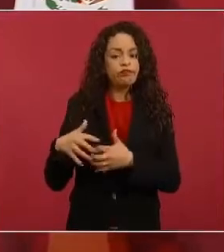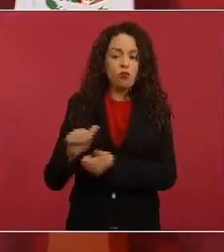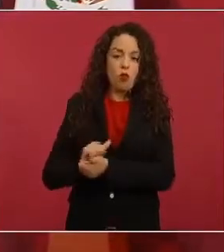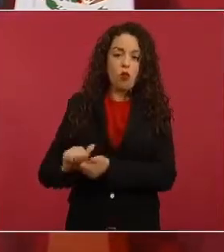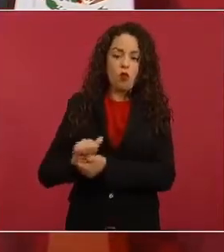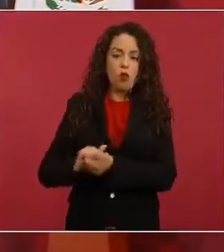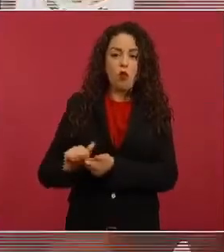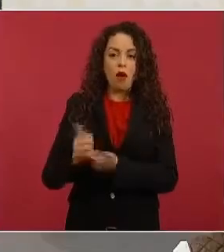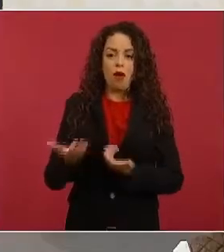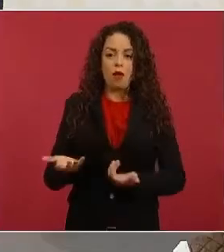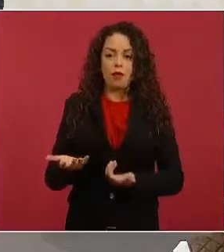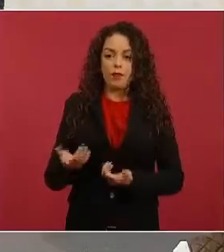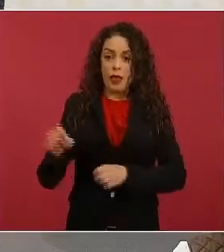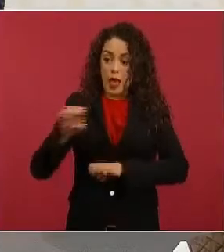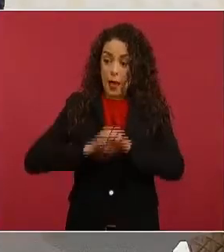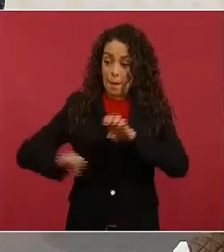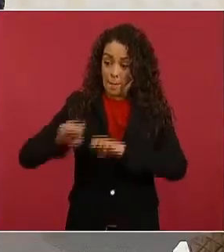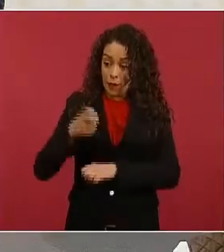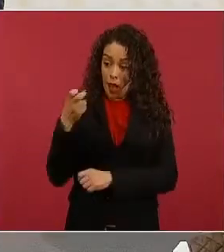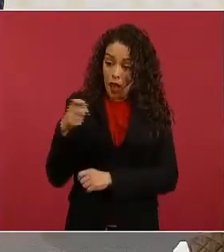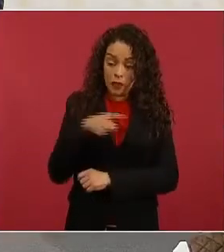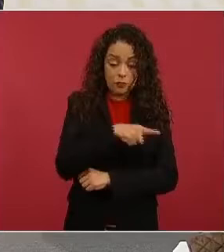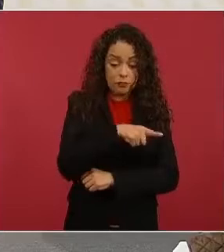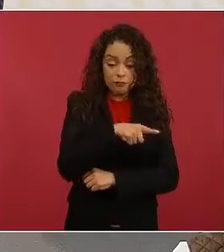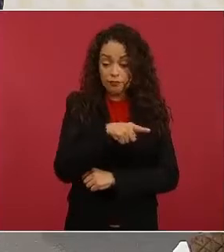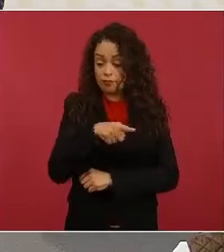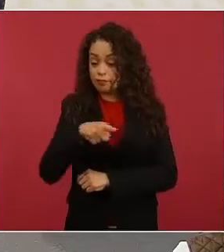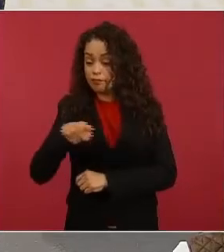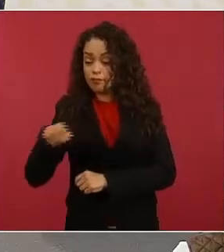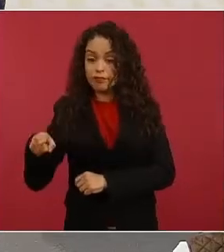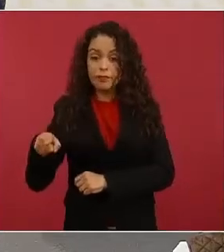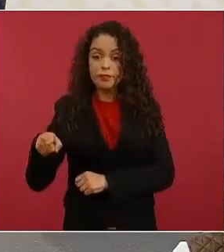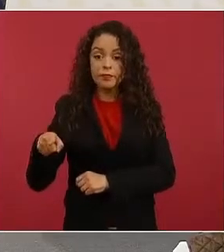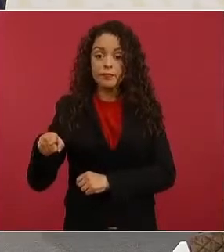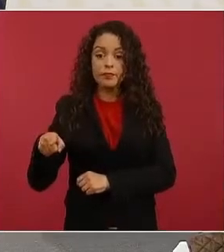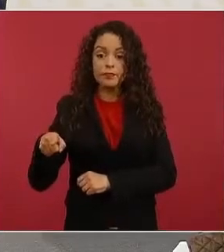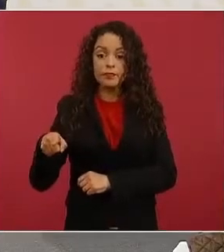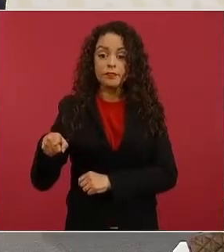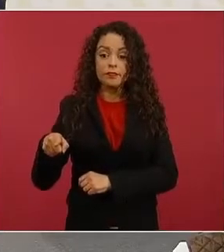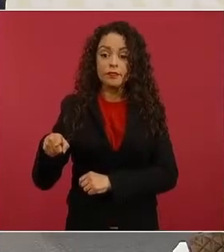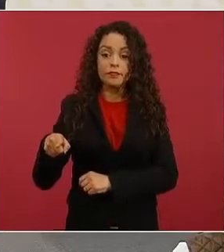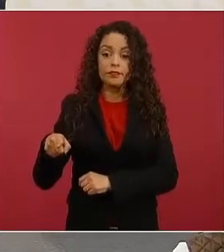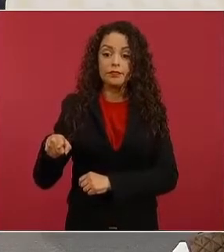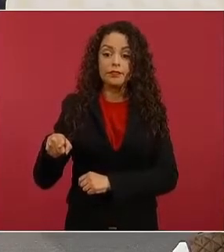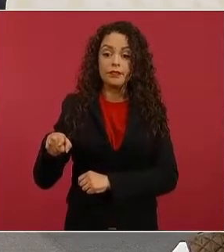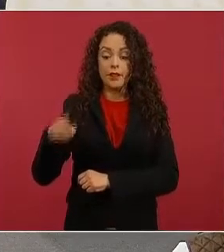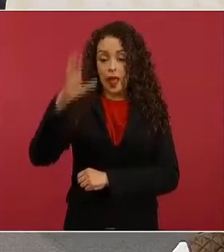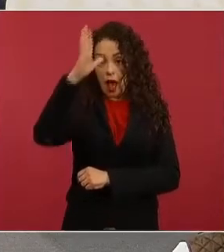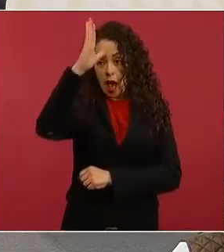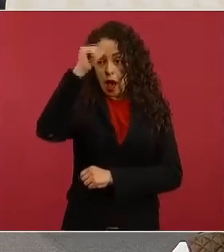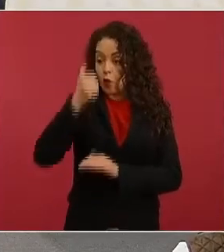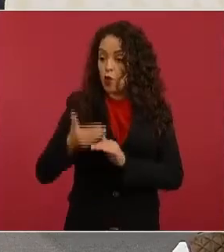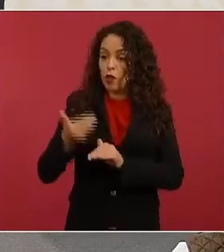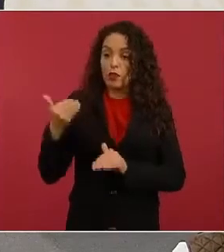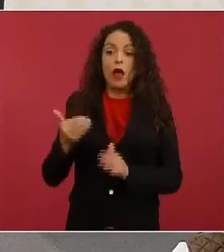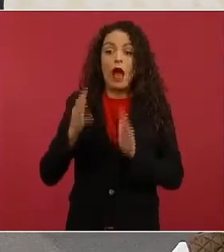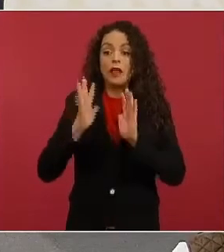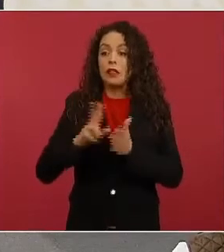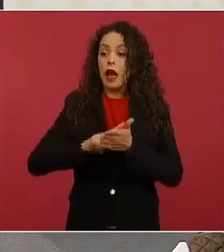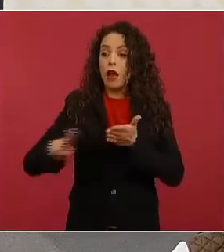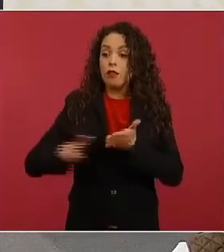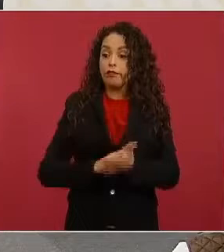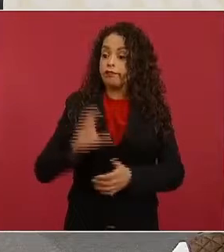Entonces, estas empresas, como ya tienen el acuerdo con la Comisión Federal,